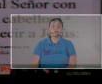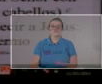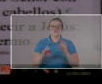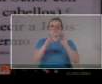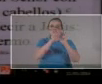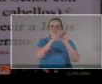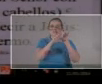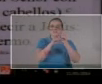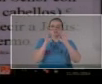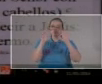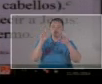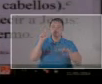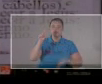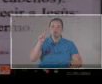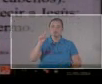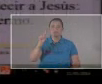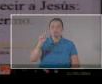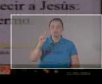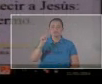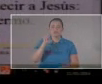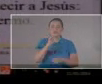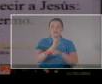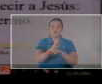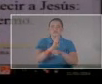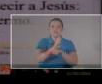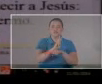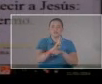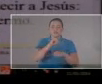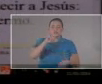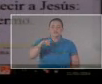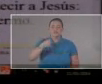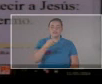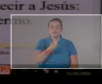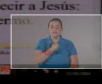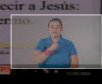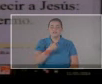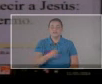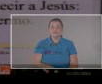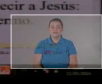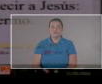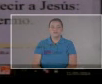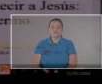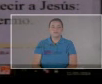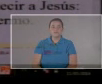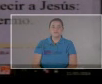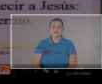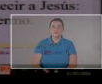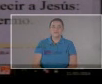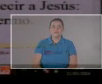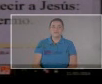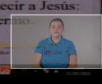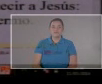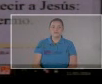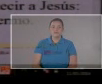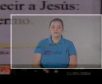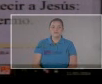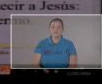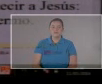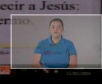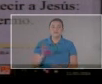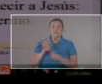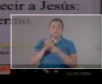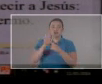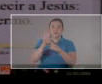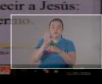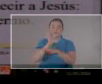Capítulo 11 del Evangelio de Juan, cuando lo tenga me dice amén, por favor. Ok, yo lo estoy poniendo en la pantalla para quien no tiene su Biblia, pero si